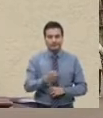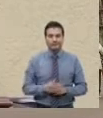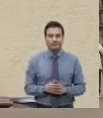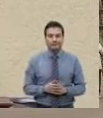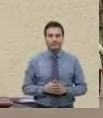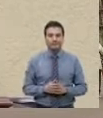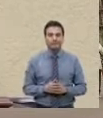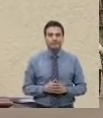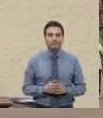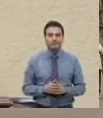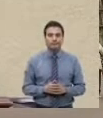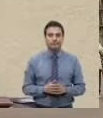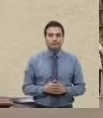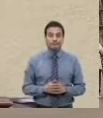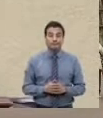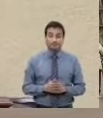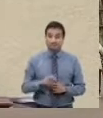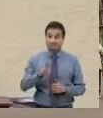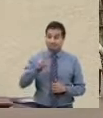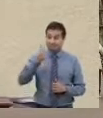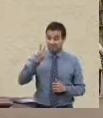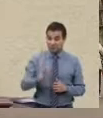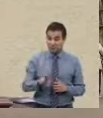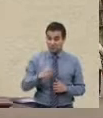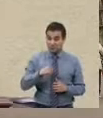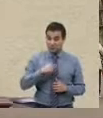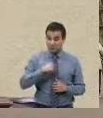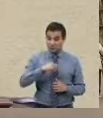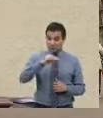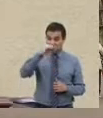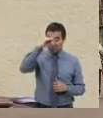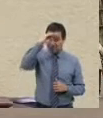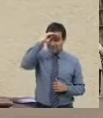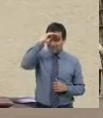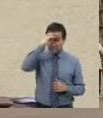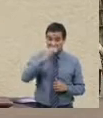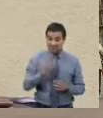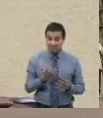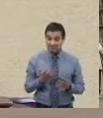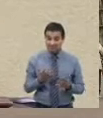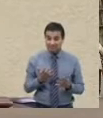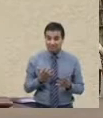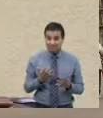No se necesita, me parece, ni siquiera ante la evidencia y la claridad